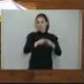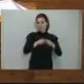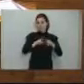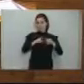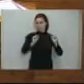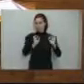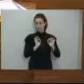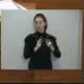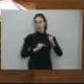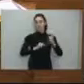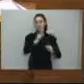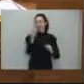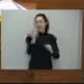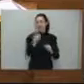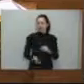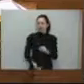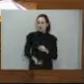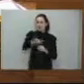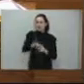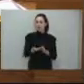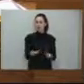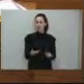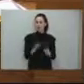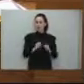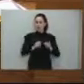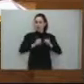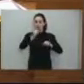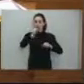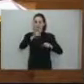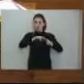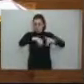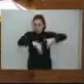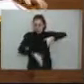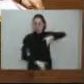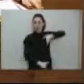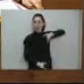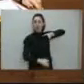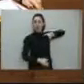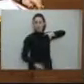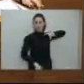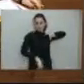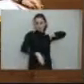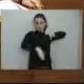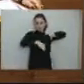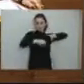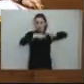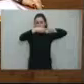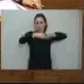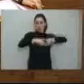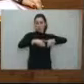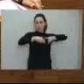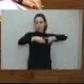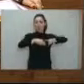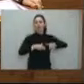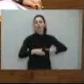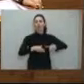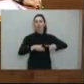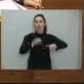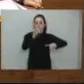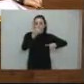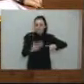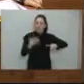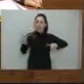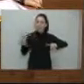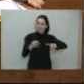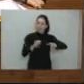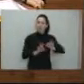tener el calado suficiente para que se puedan construir buques, para que se puedan construir embarcaciones de un determinado tamaño que